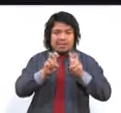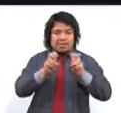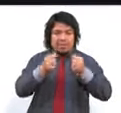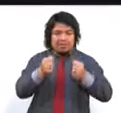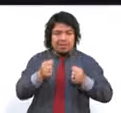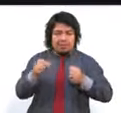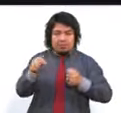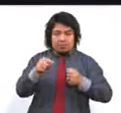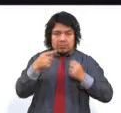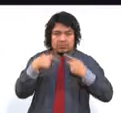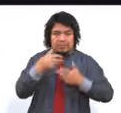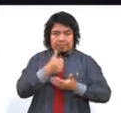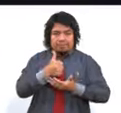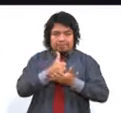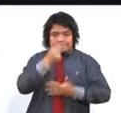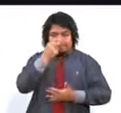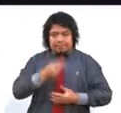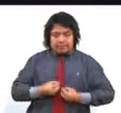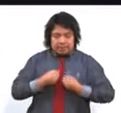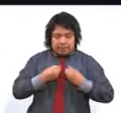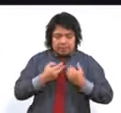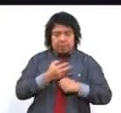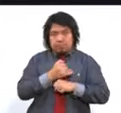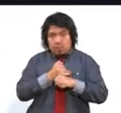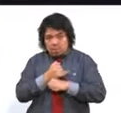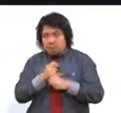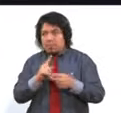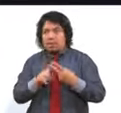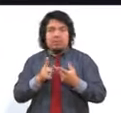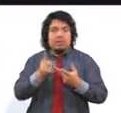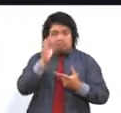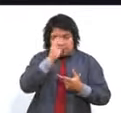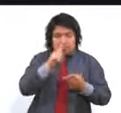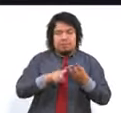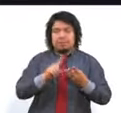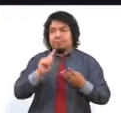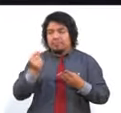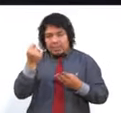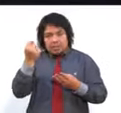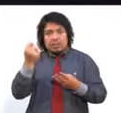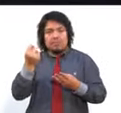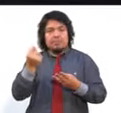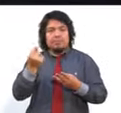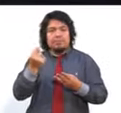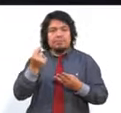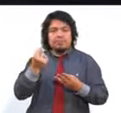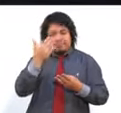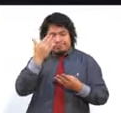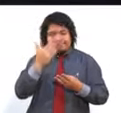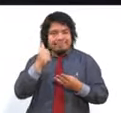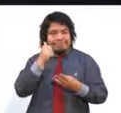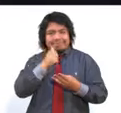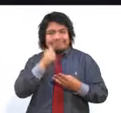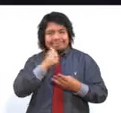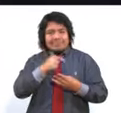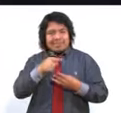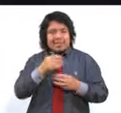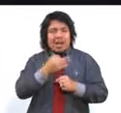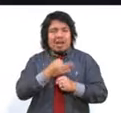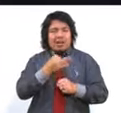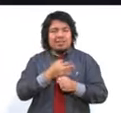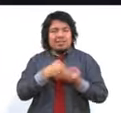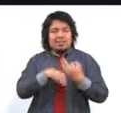ciudadana utilizando la investigación, la inteligencia, la ciencia y la tecnología, que son parte de esta